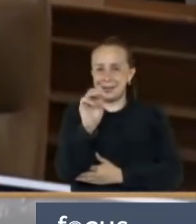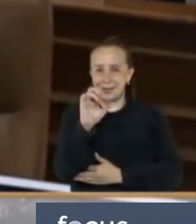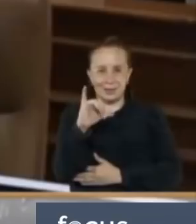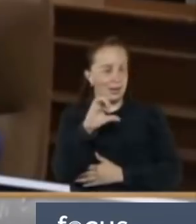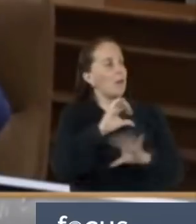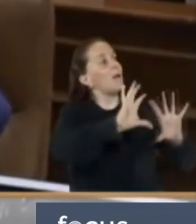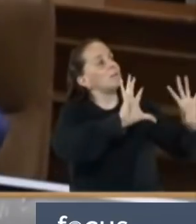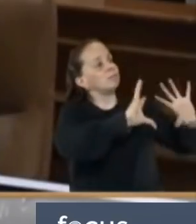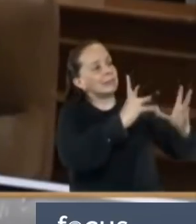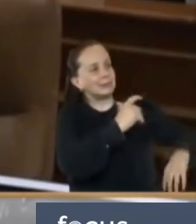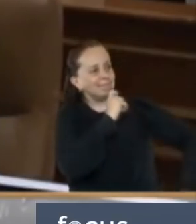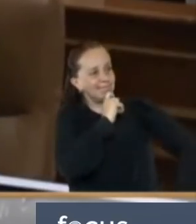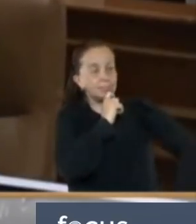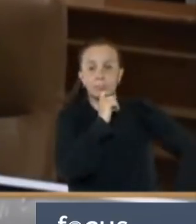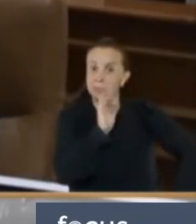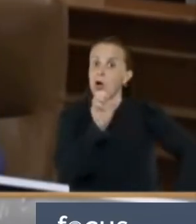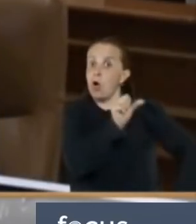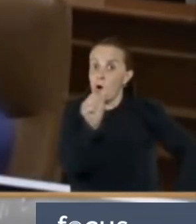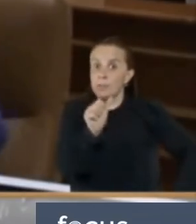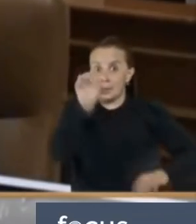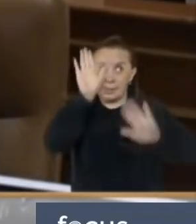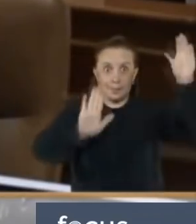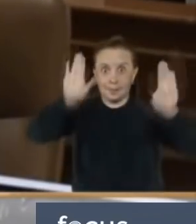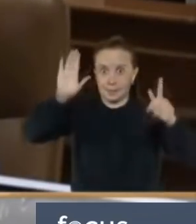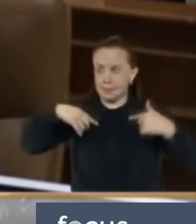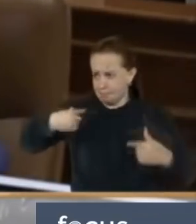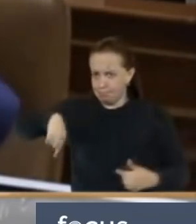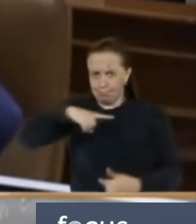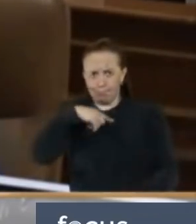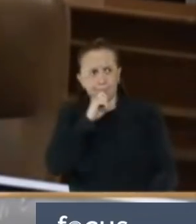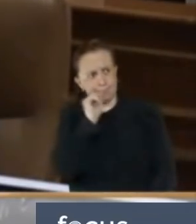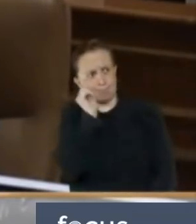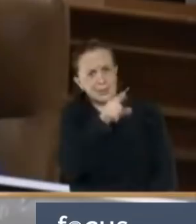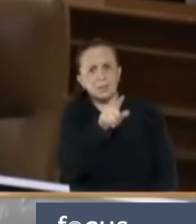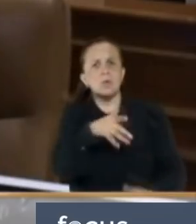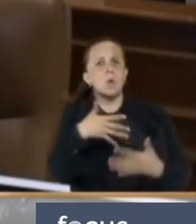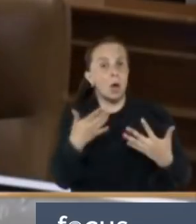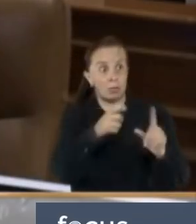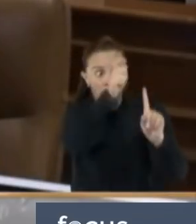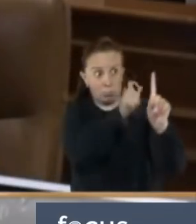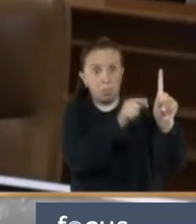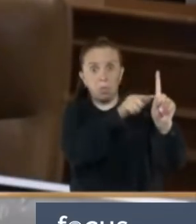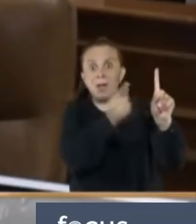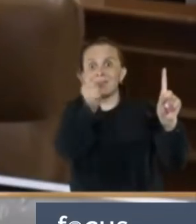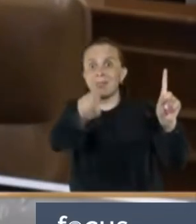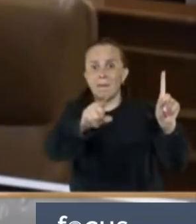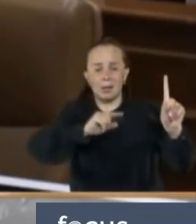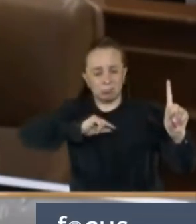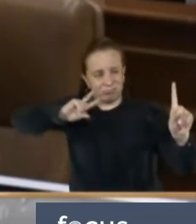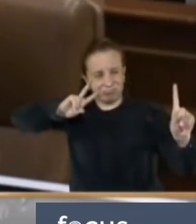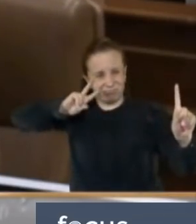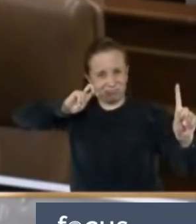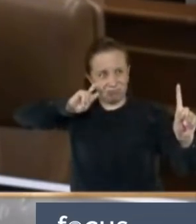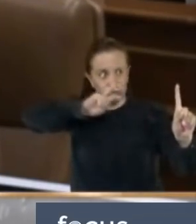de estos candidatos a quienes queríamos preguntarle por un proceso que contra él se sigue y que